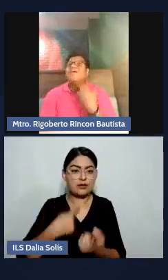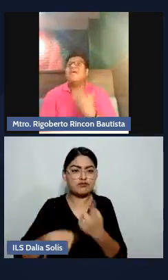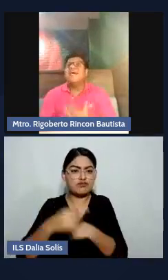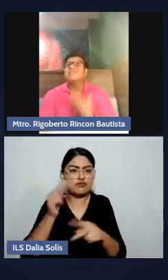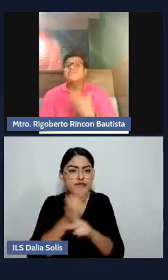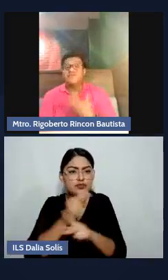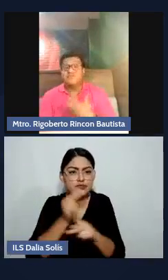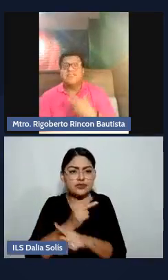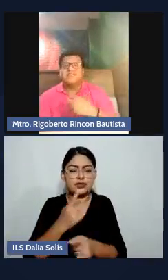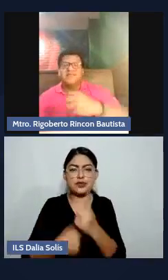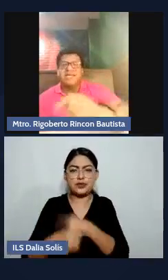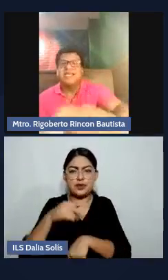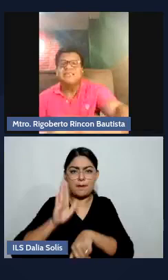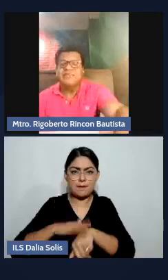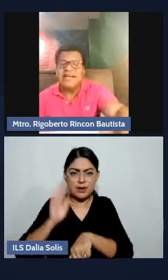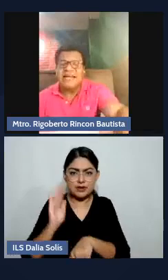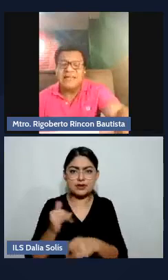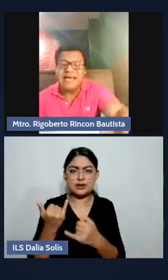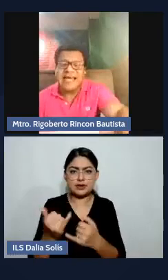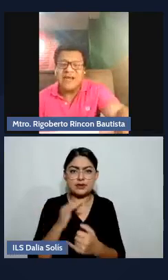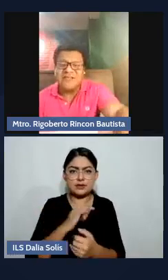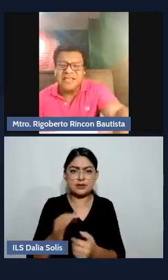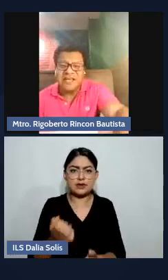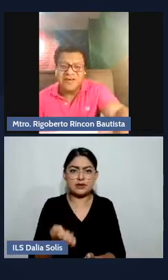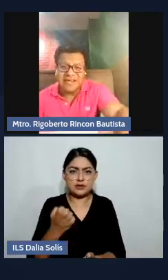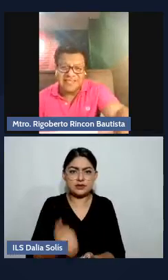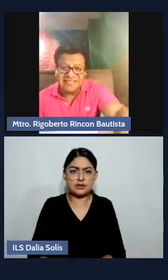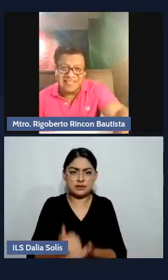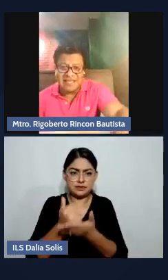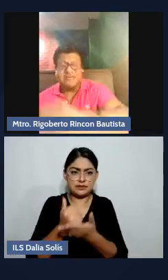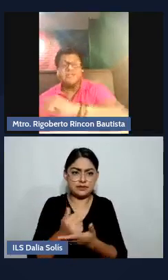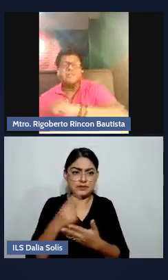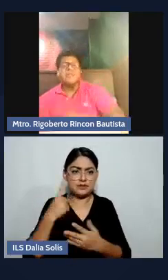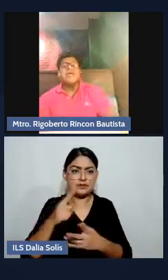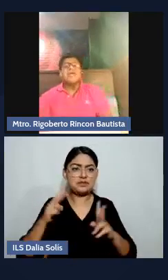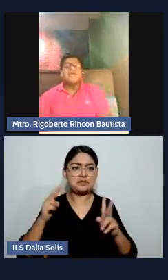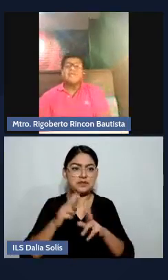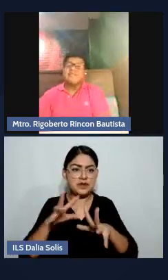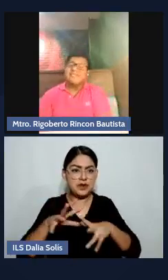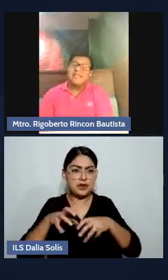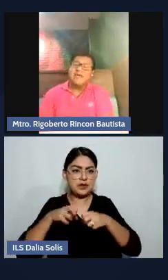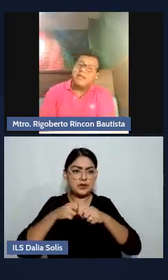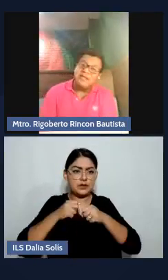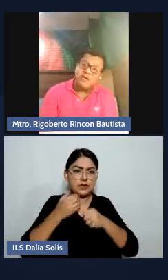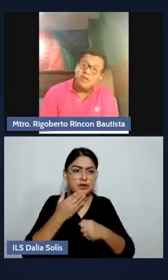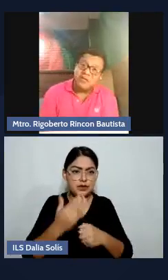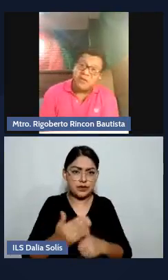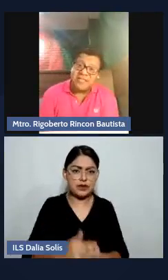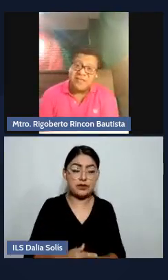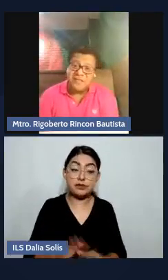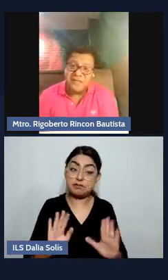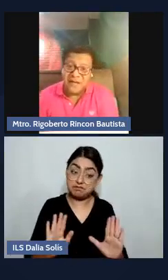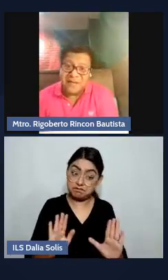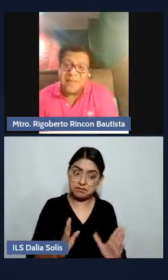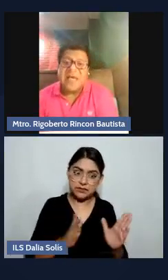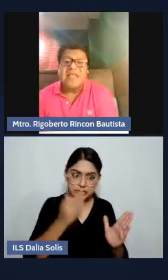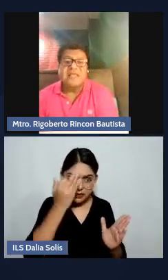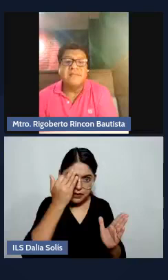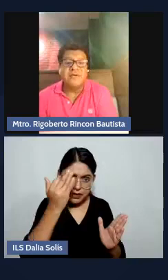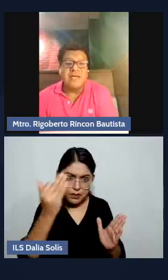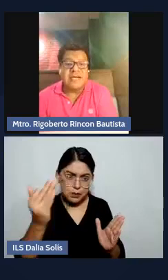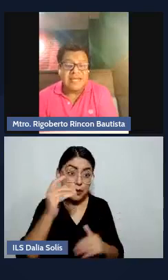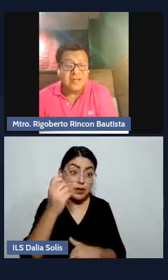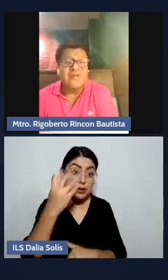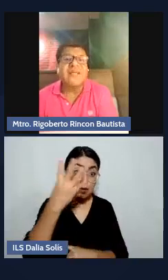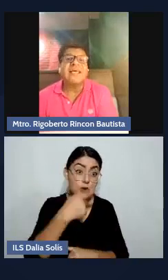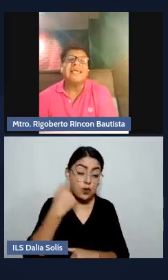más eficaz para captar el oxígeno que necesitamos. ¿Qué pasa si tengo 24 horas sin fumar? Disminuye el riesgo de un